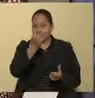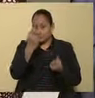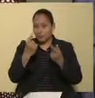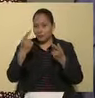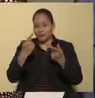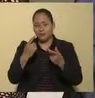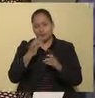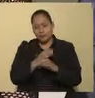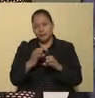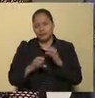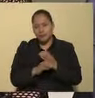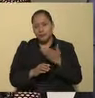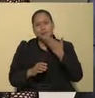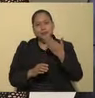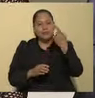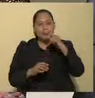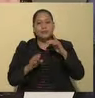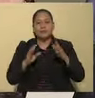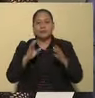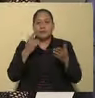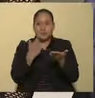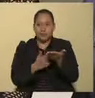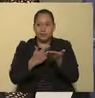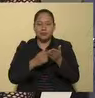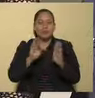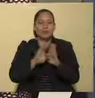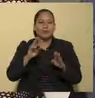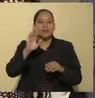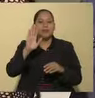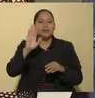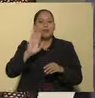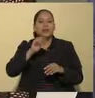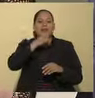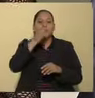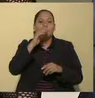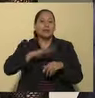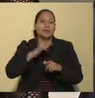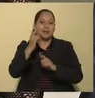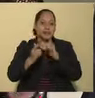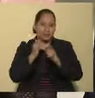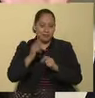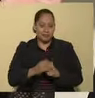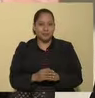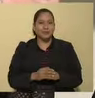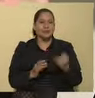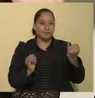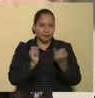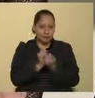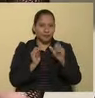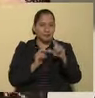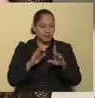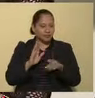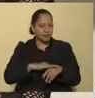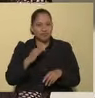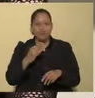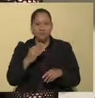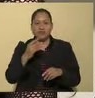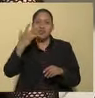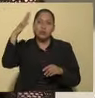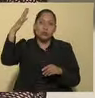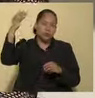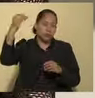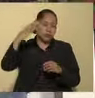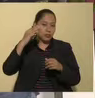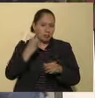Hay algunas ventajas, de verdad, para el cutis graso, como que envejecen más lento. Okay. Y es más resistente a los rayos del